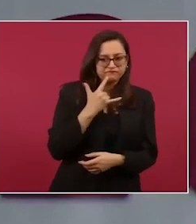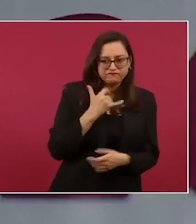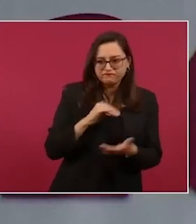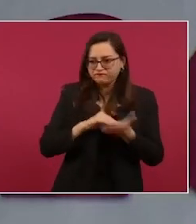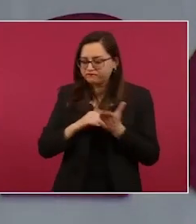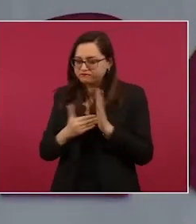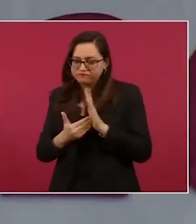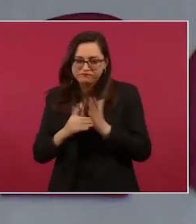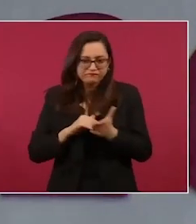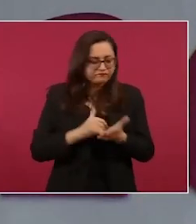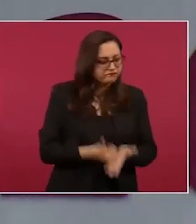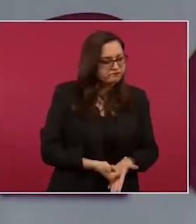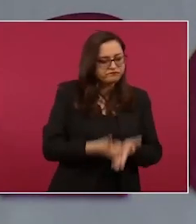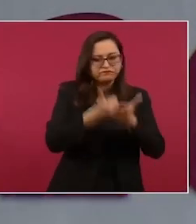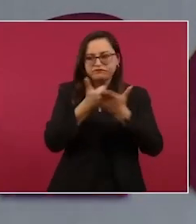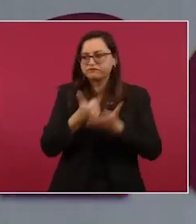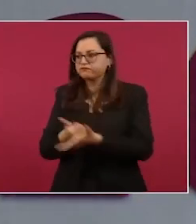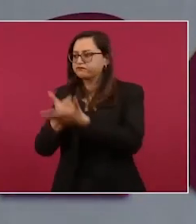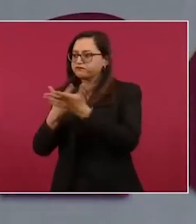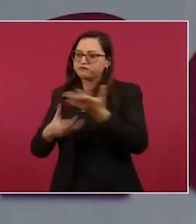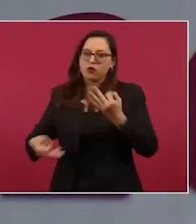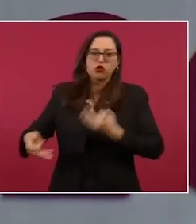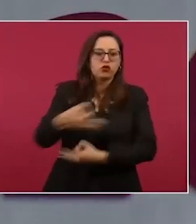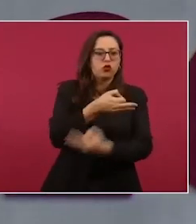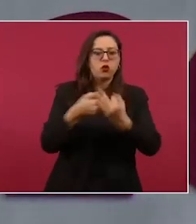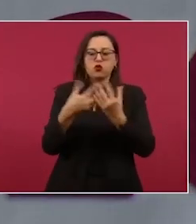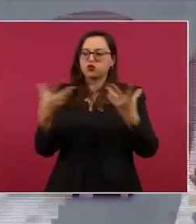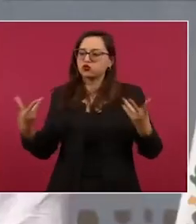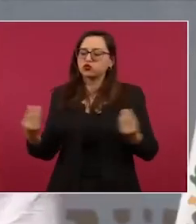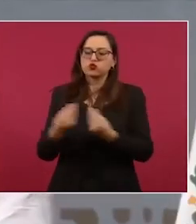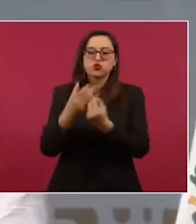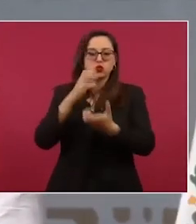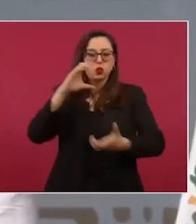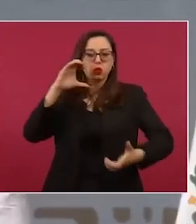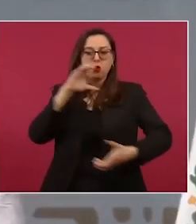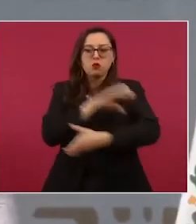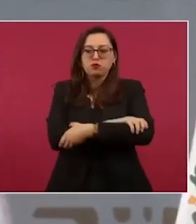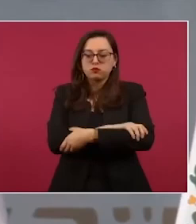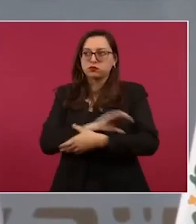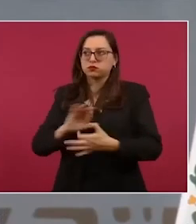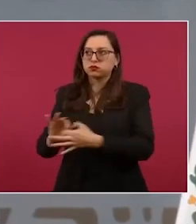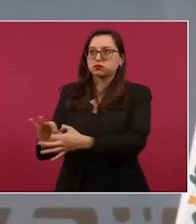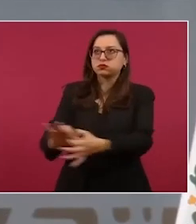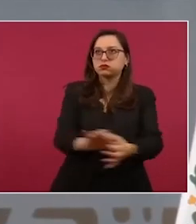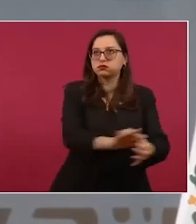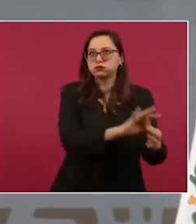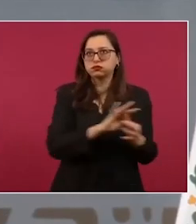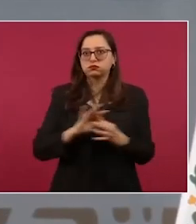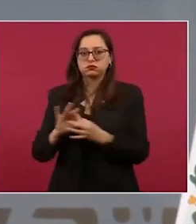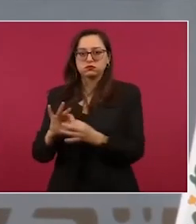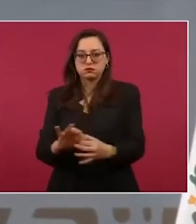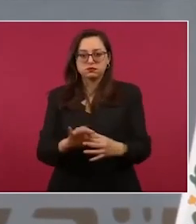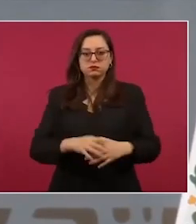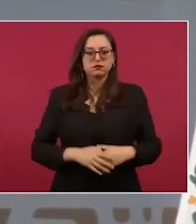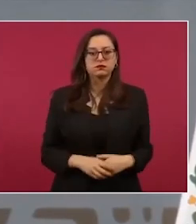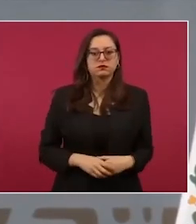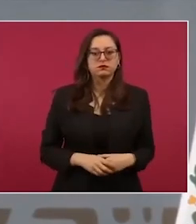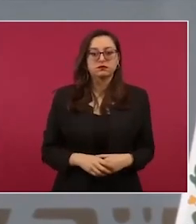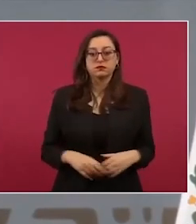está haciendo esta situación porque es una deuda que se tiene con ellos y algunos incluso estaban cubriendo interinatos por mucho tiempo y se les quitó